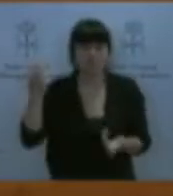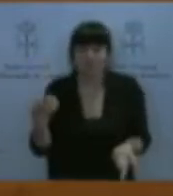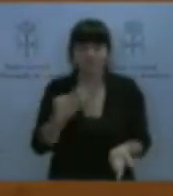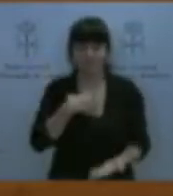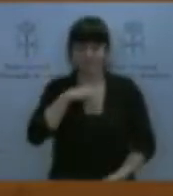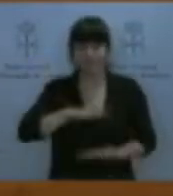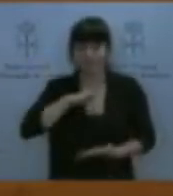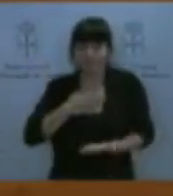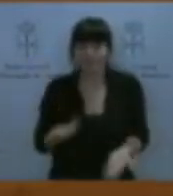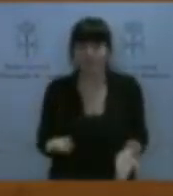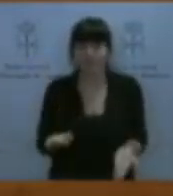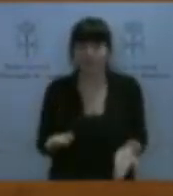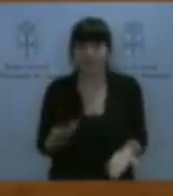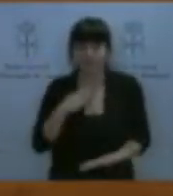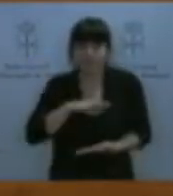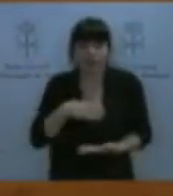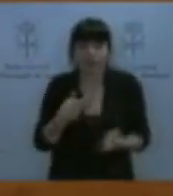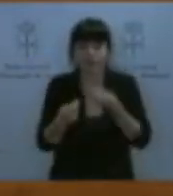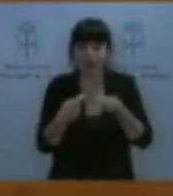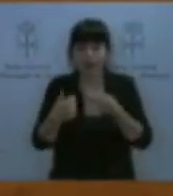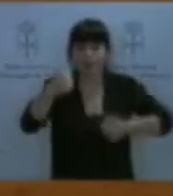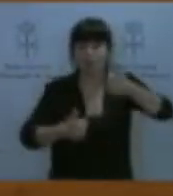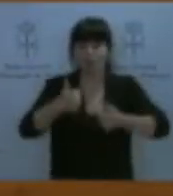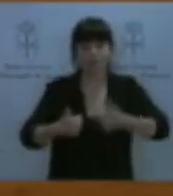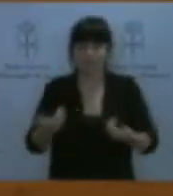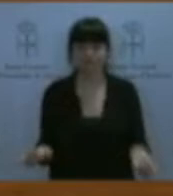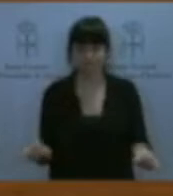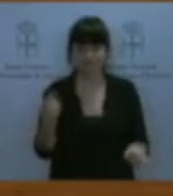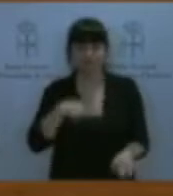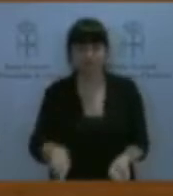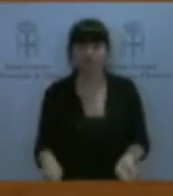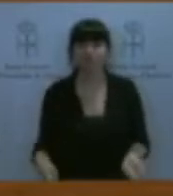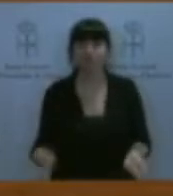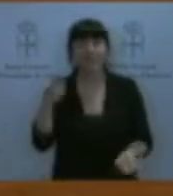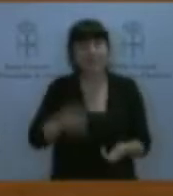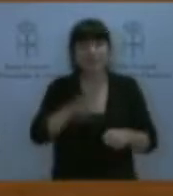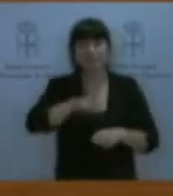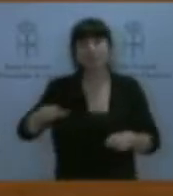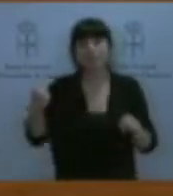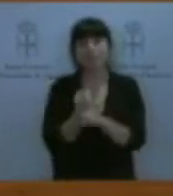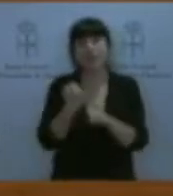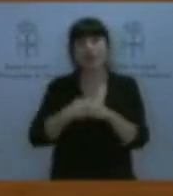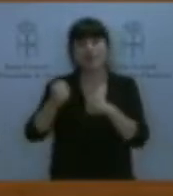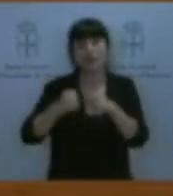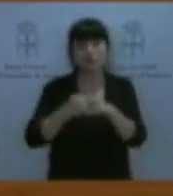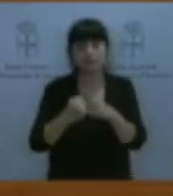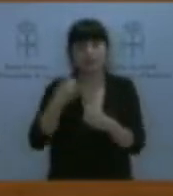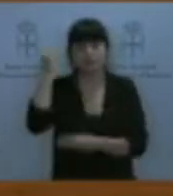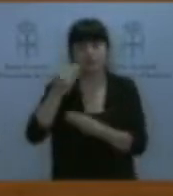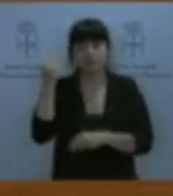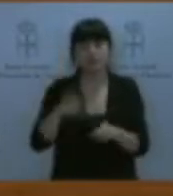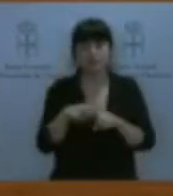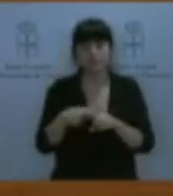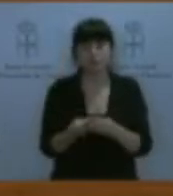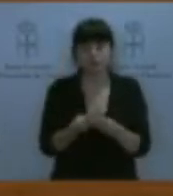mercado. De la misma manera que los trabajadores del metal ven amenazados sus puestos de trabajo por el coste de la electricidad, un sistema